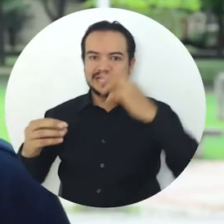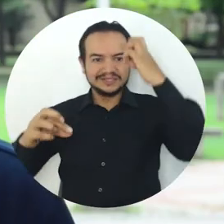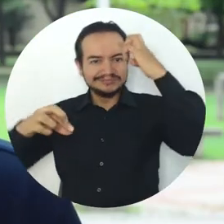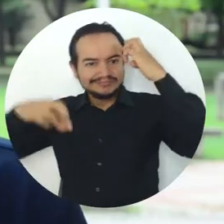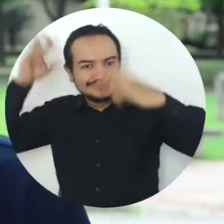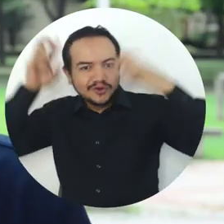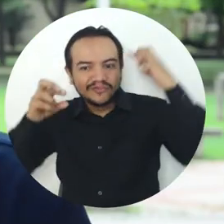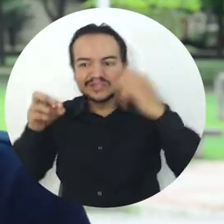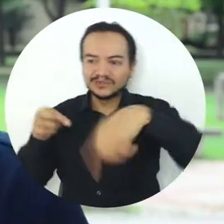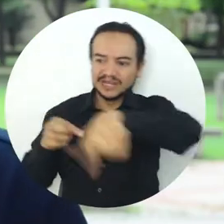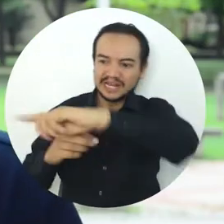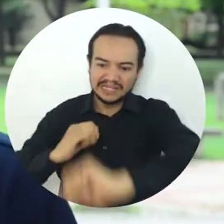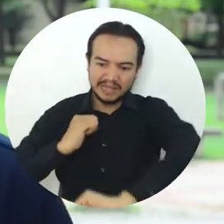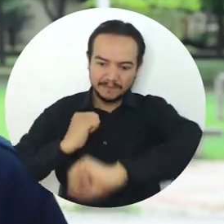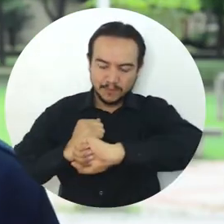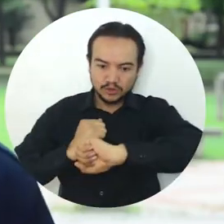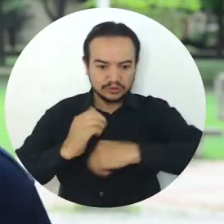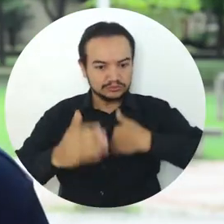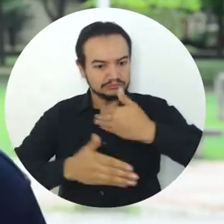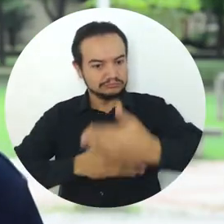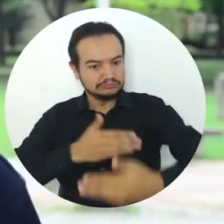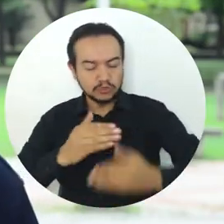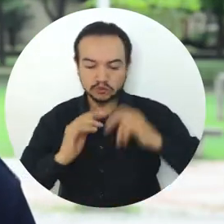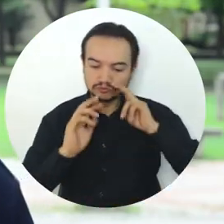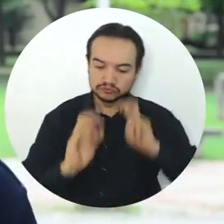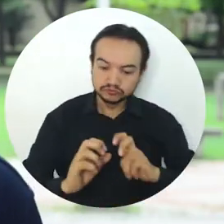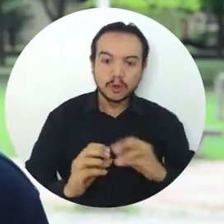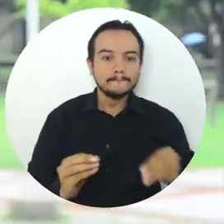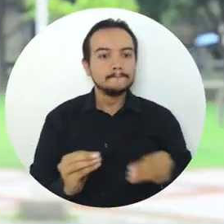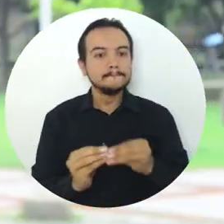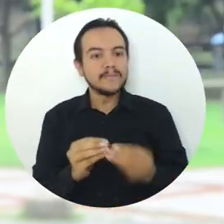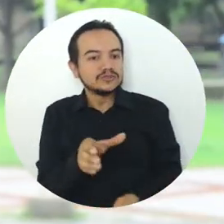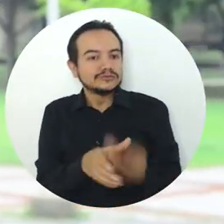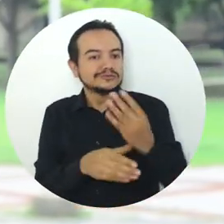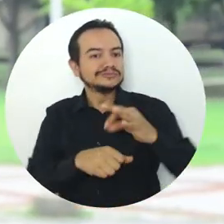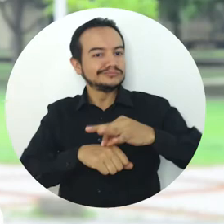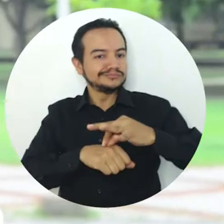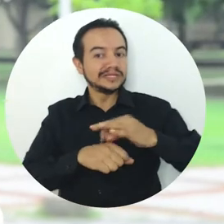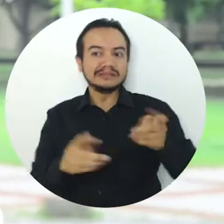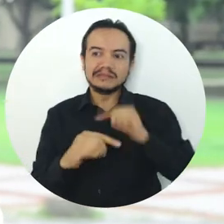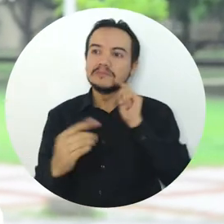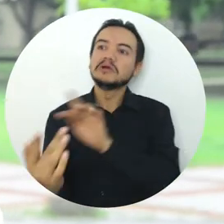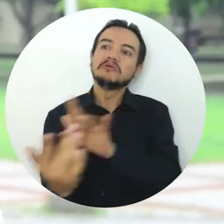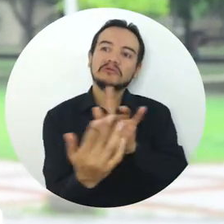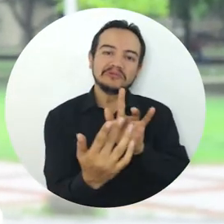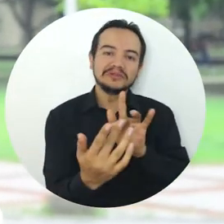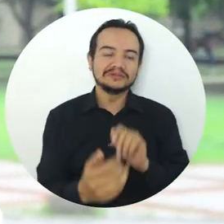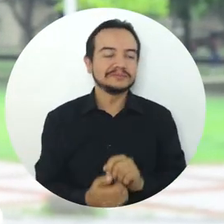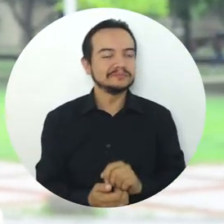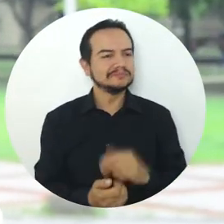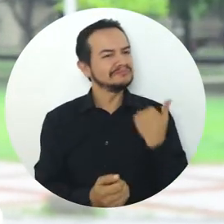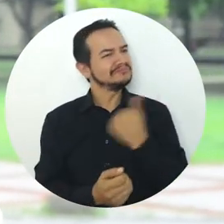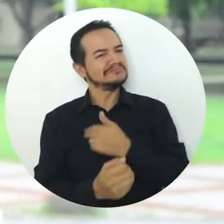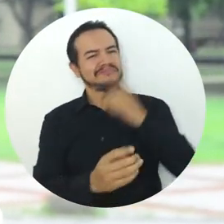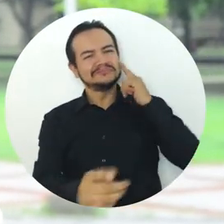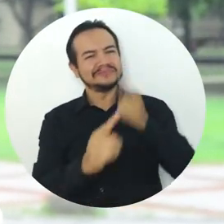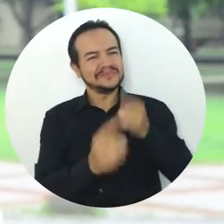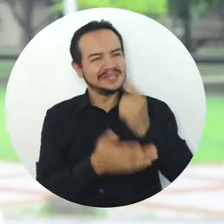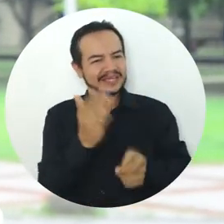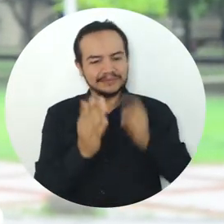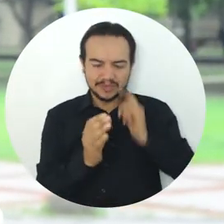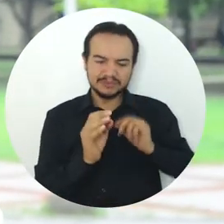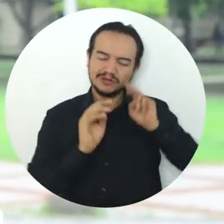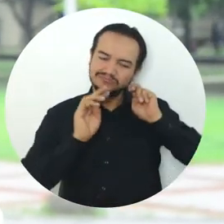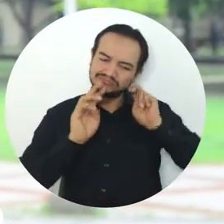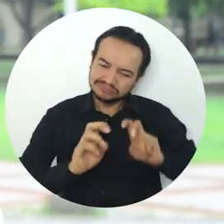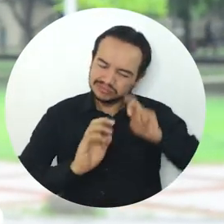tener las bases para primero crear nuestra fundación y segundo tener los contactos. La idea es poder ir avanzando un poco más en cuestiones de investigación